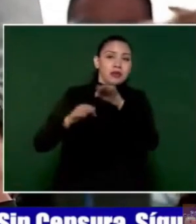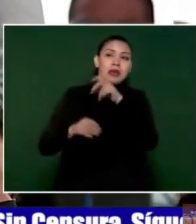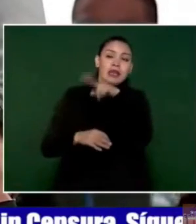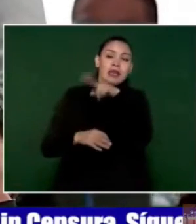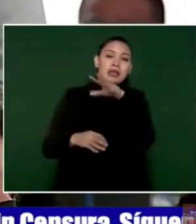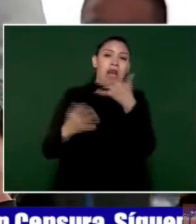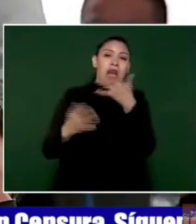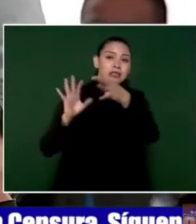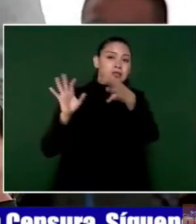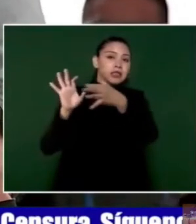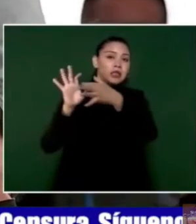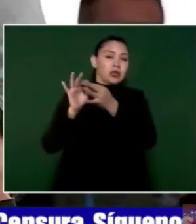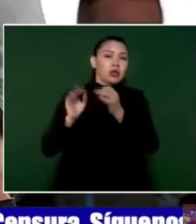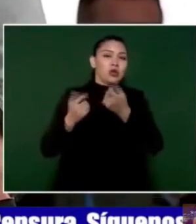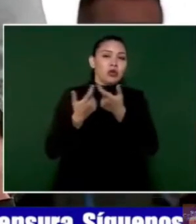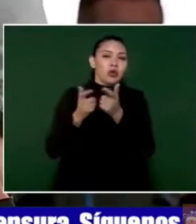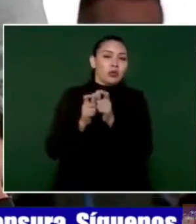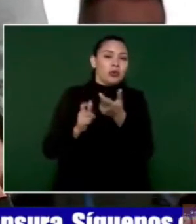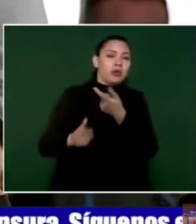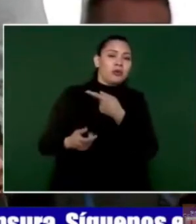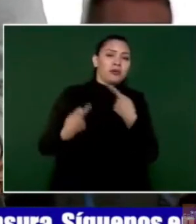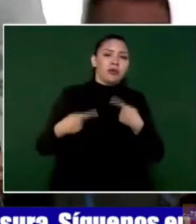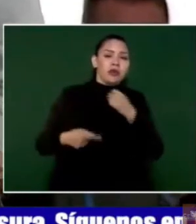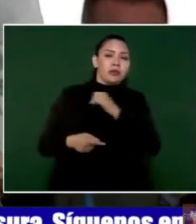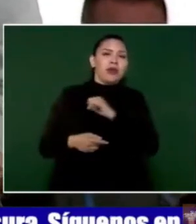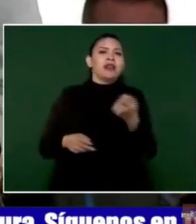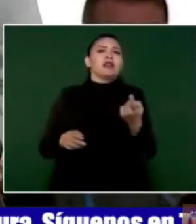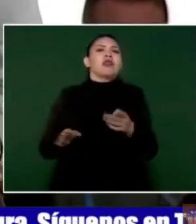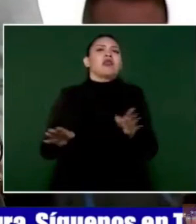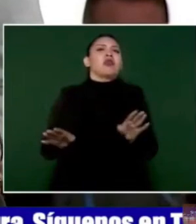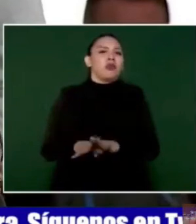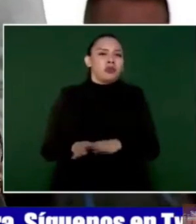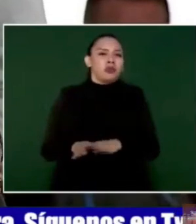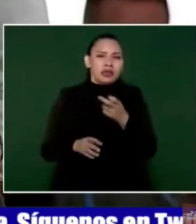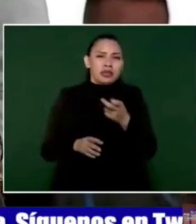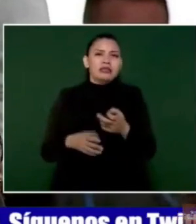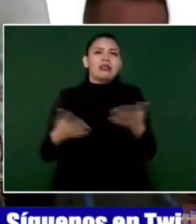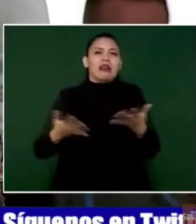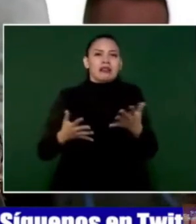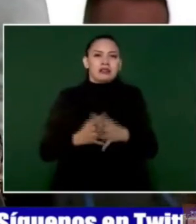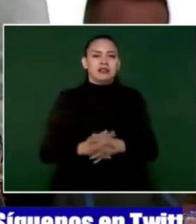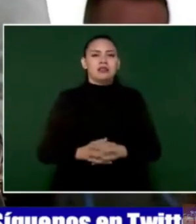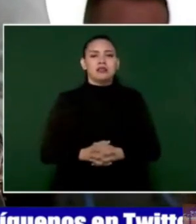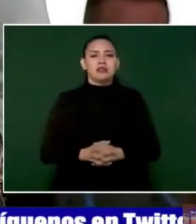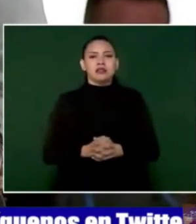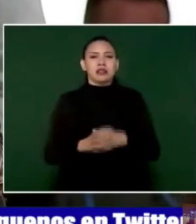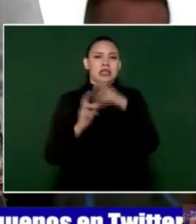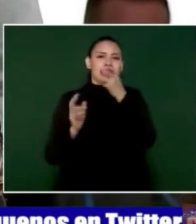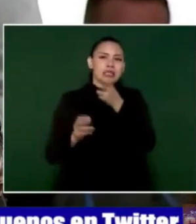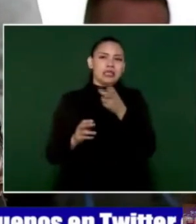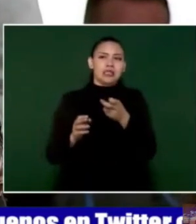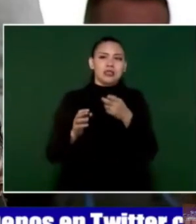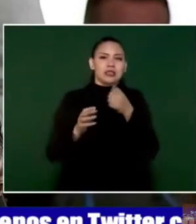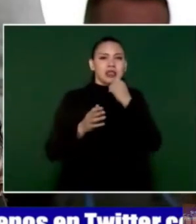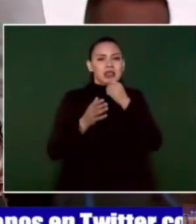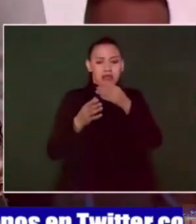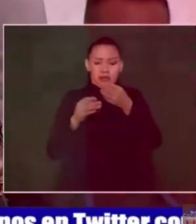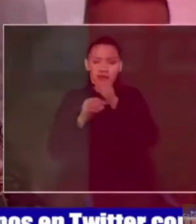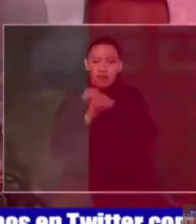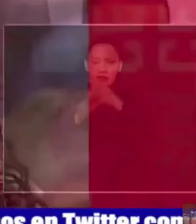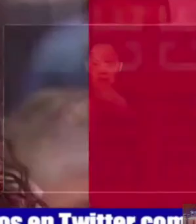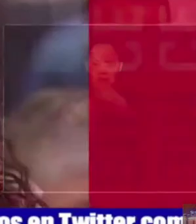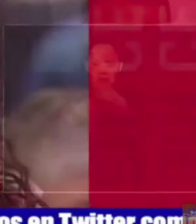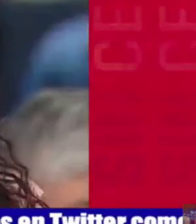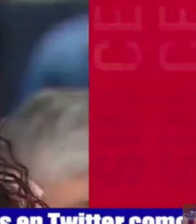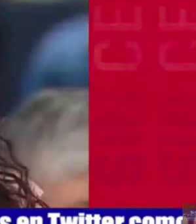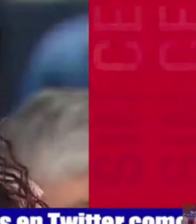Dalila Escobar. Entonces, es fascinante para mí este fenómeno que en